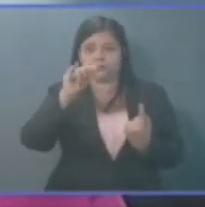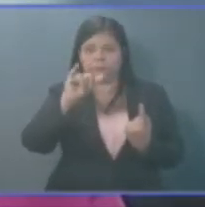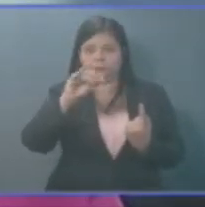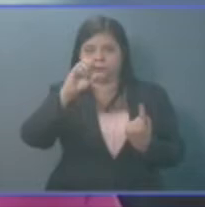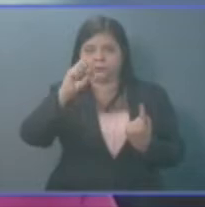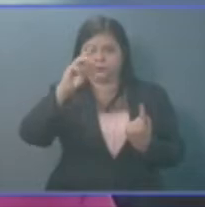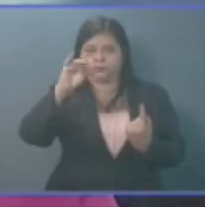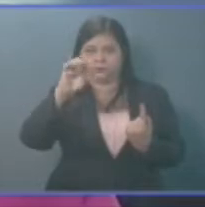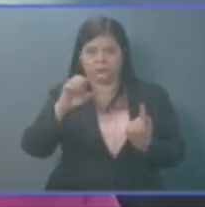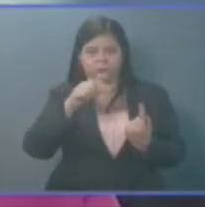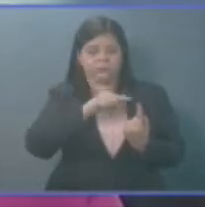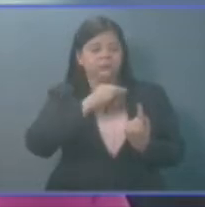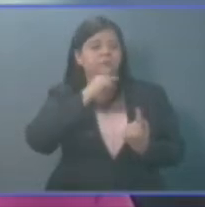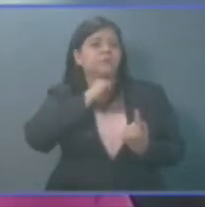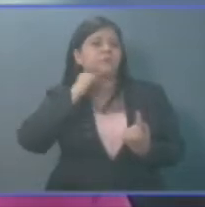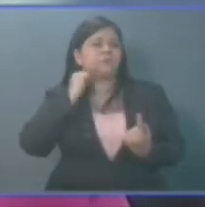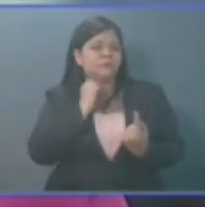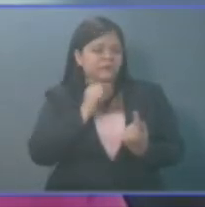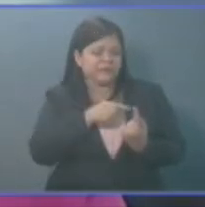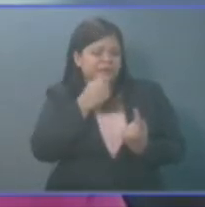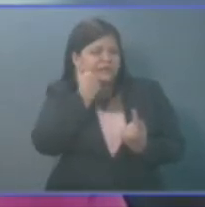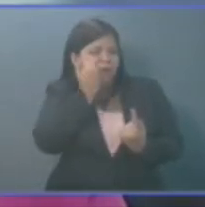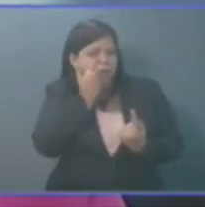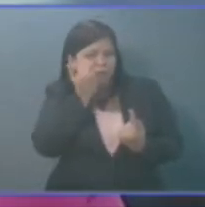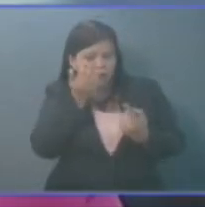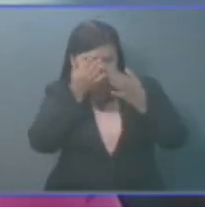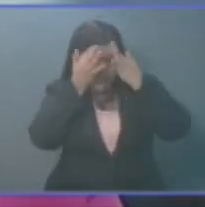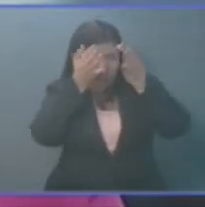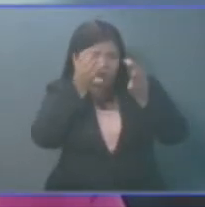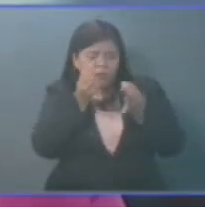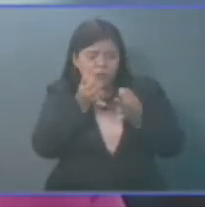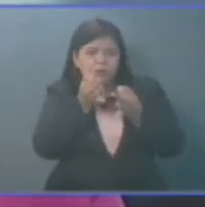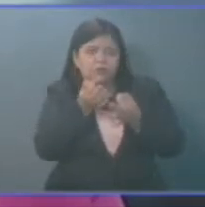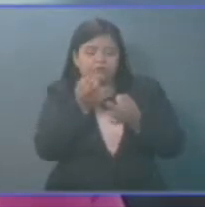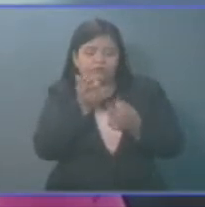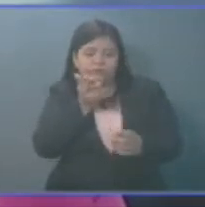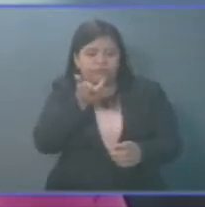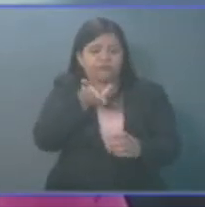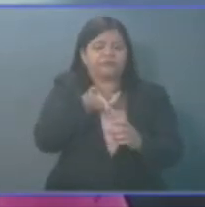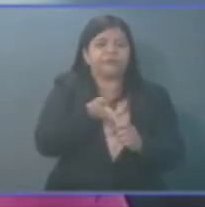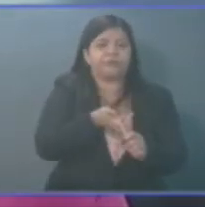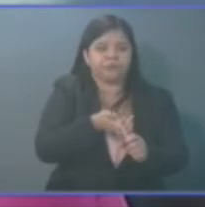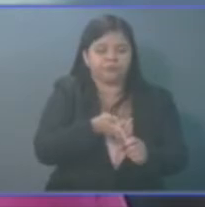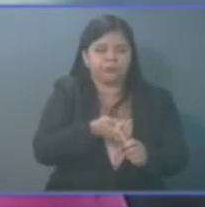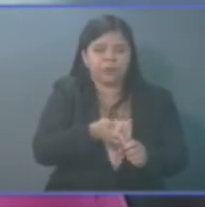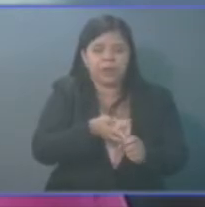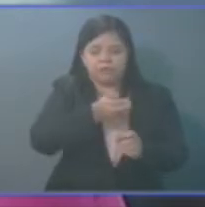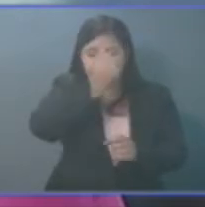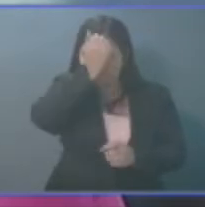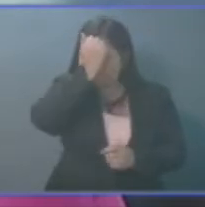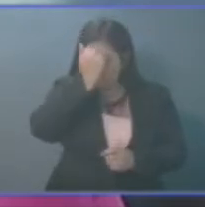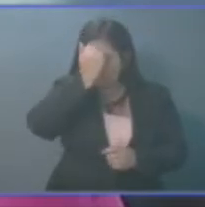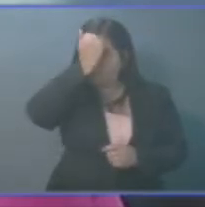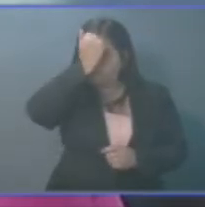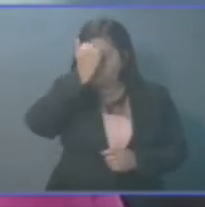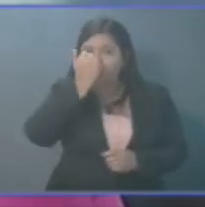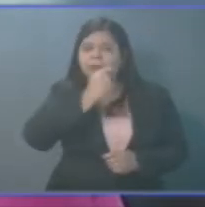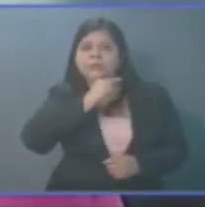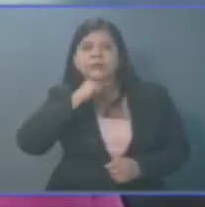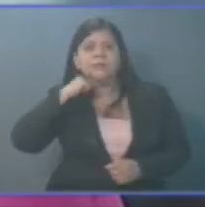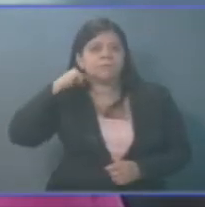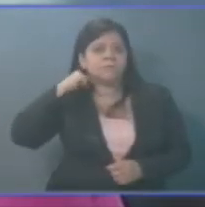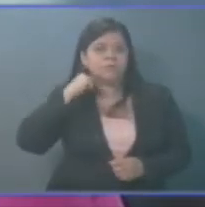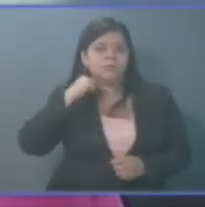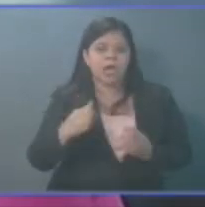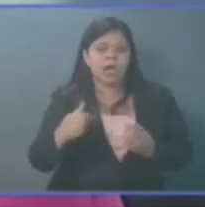Soto Samuner, desde muy joven decidió seguir su vocación religiosa e inició su formación de acuerdo con